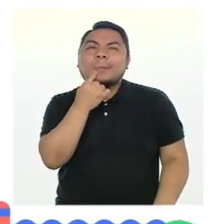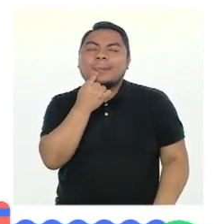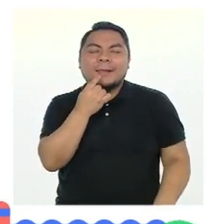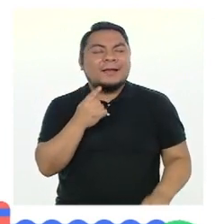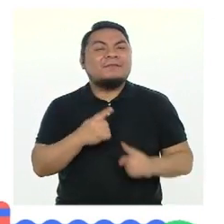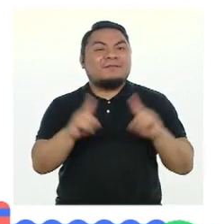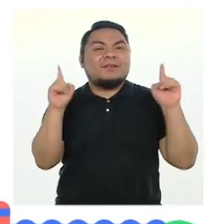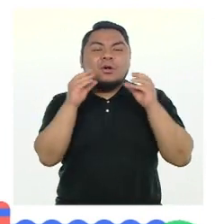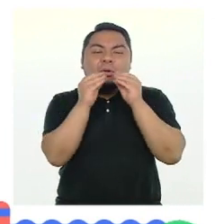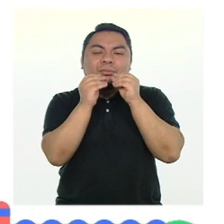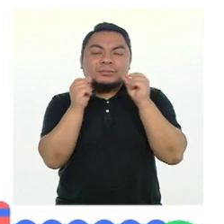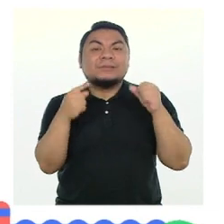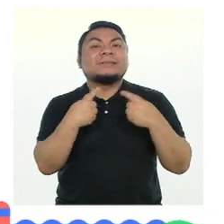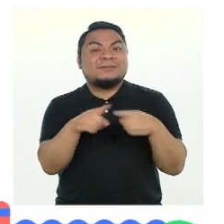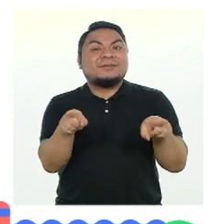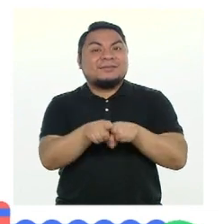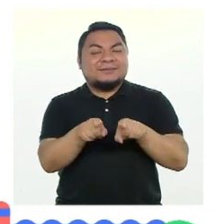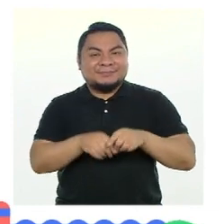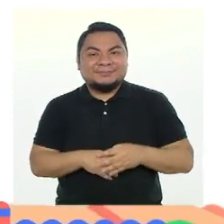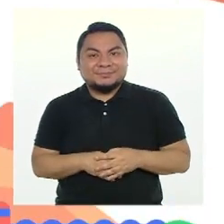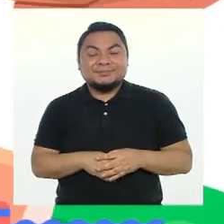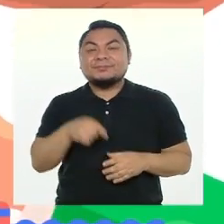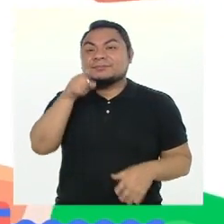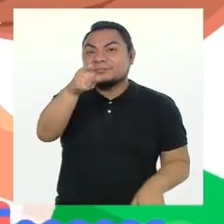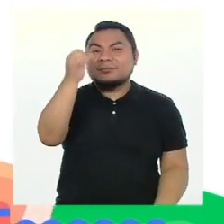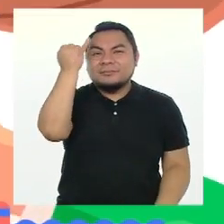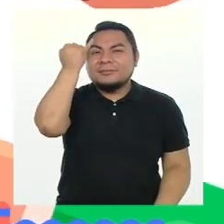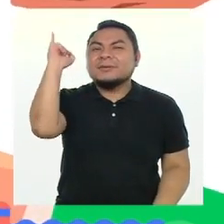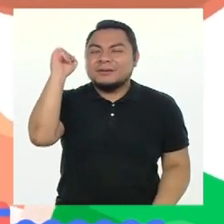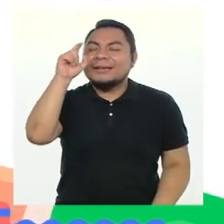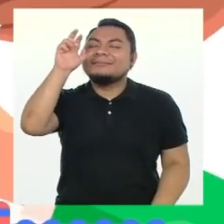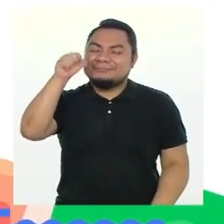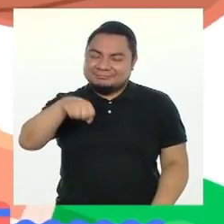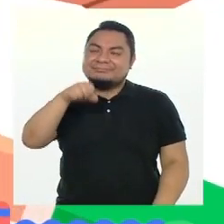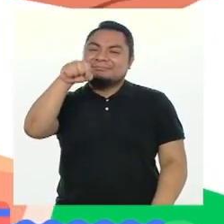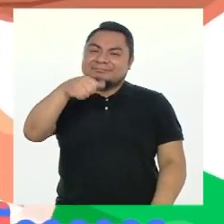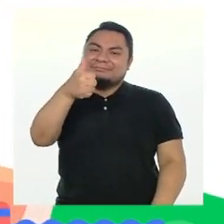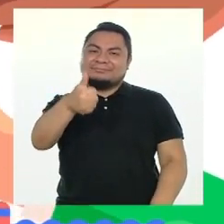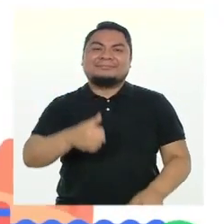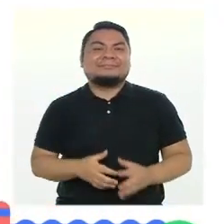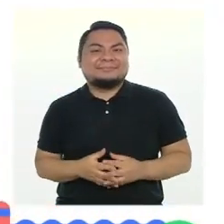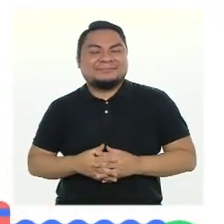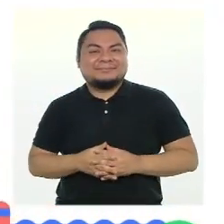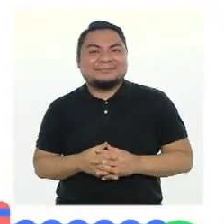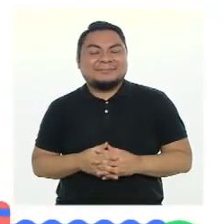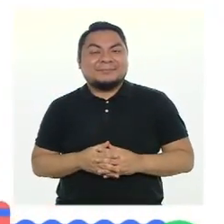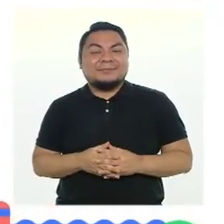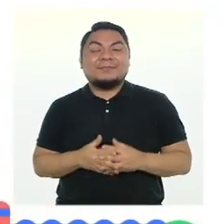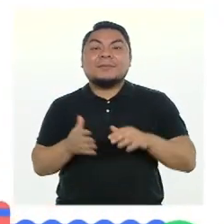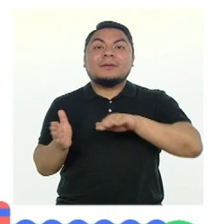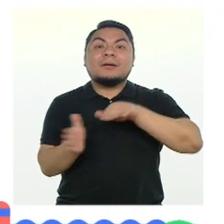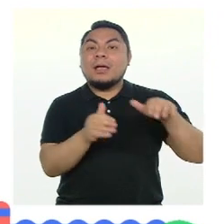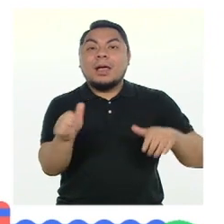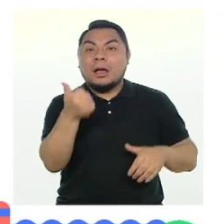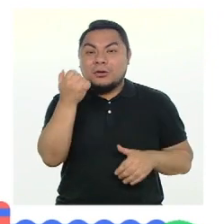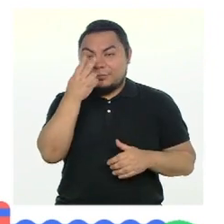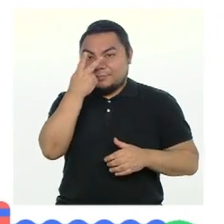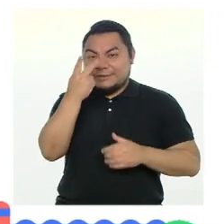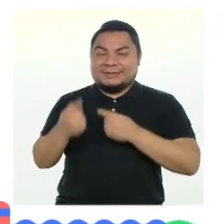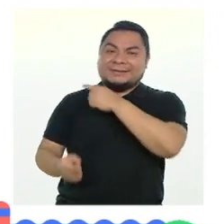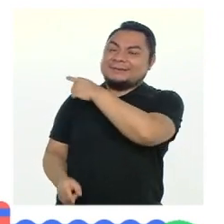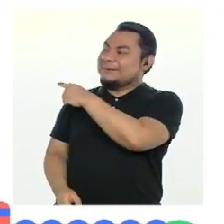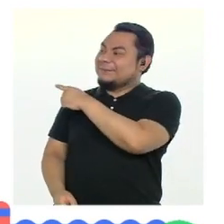su textura también. Sus hipótesis son correctas. Veamos las siguientes